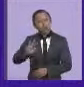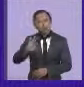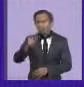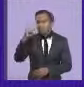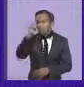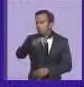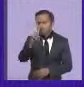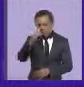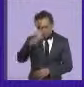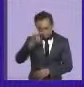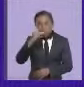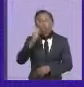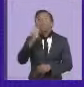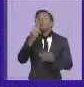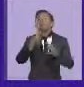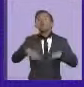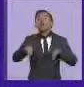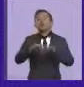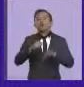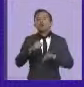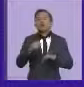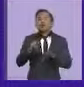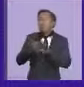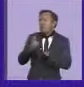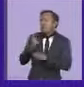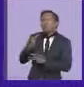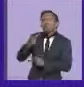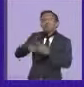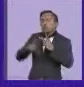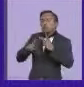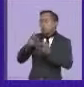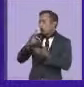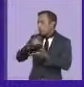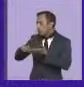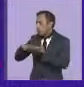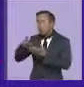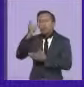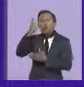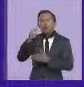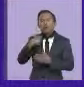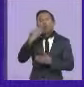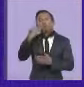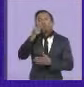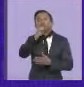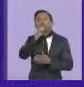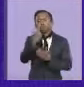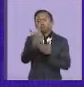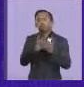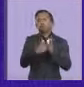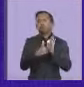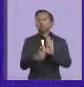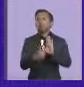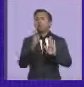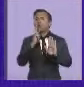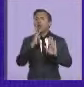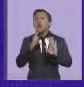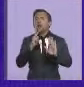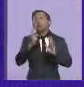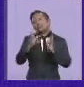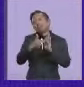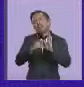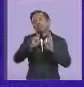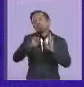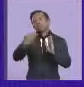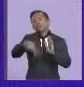el patrimonio y comprobarlo. Yo aquí he hecho una invitación a que se presente la 7 de 7. ¿Qué quiere decir y por qué no la han